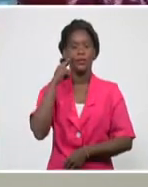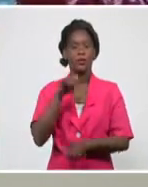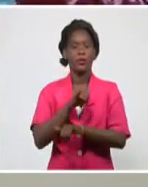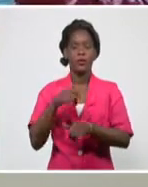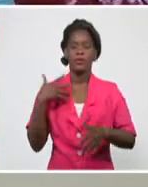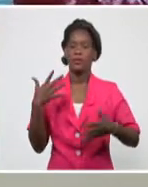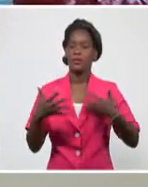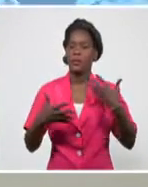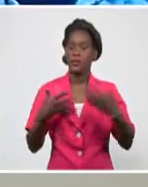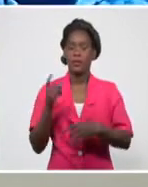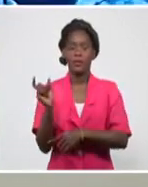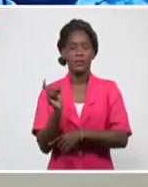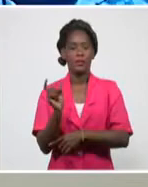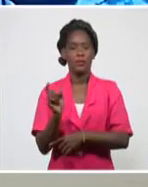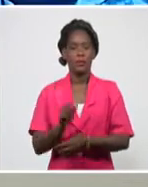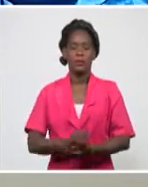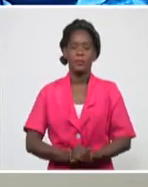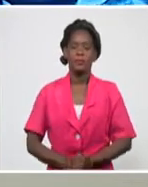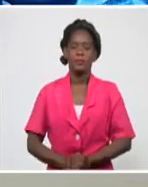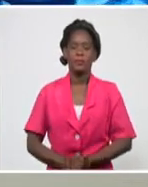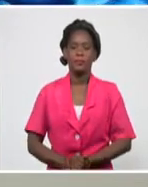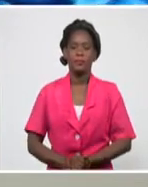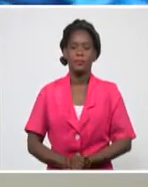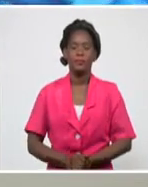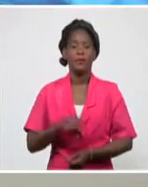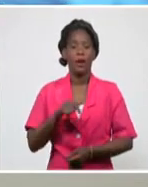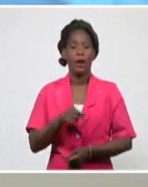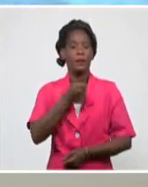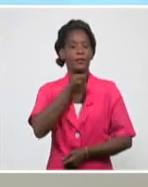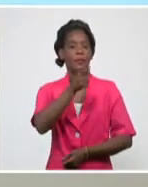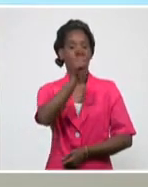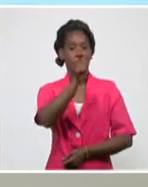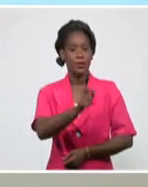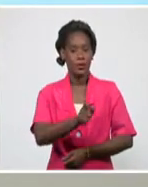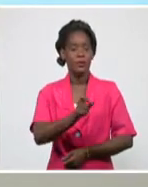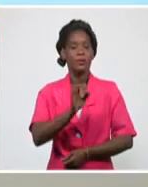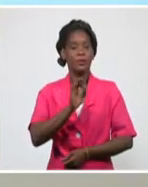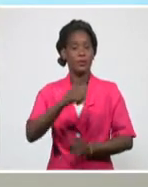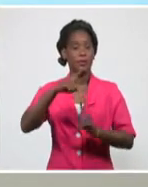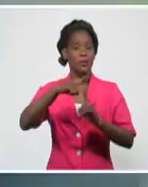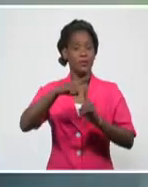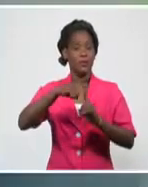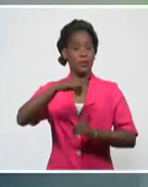jornada. Para ello, contactamos con nuestro compañero Raúl Hernández de Telepinar. Buenas tardes, Raúl.